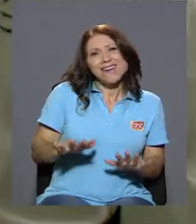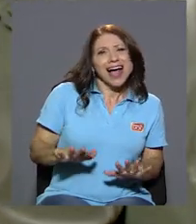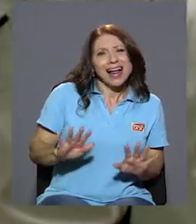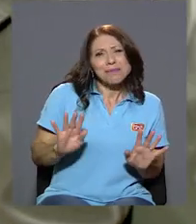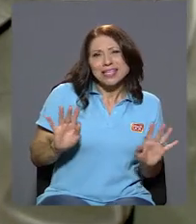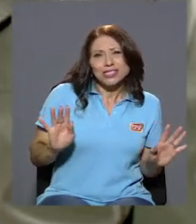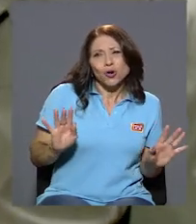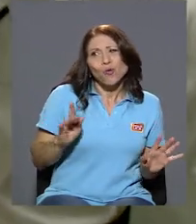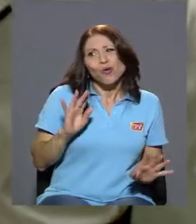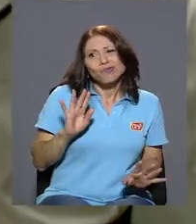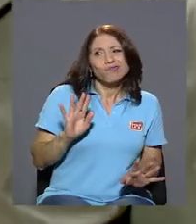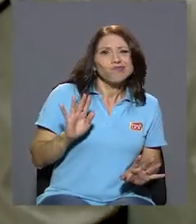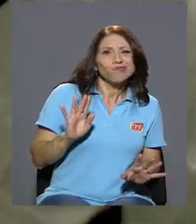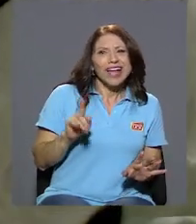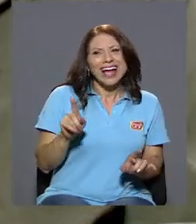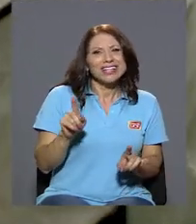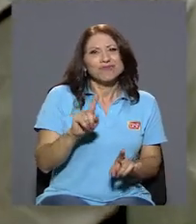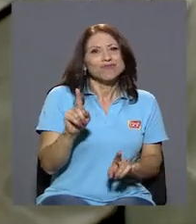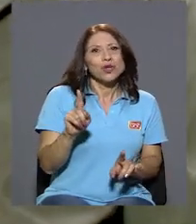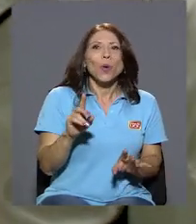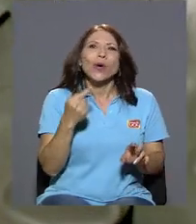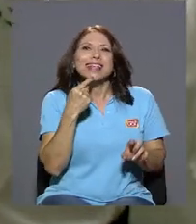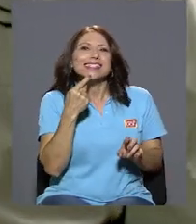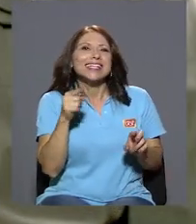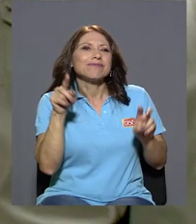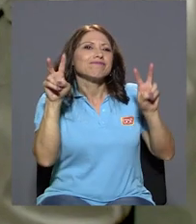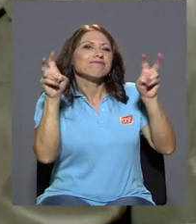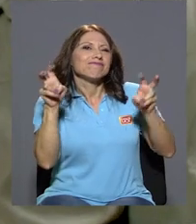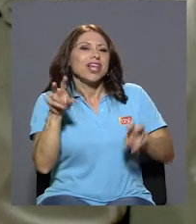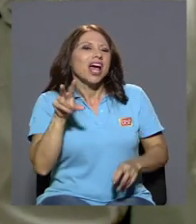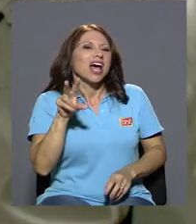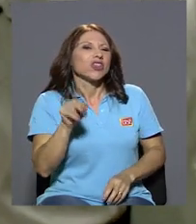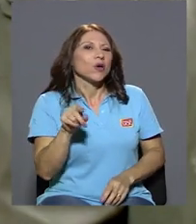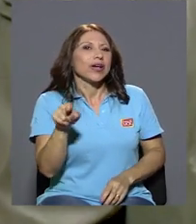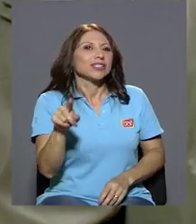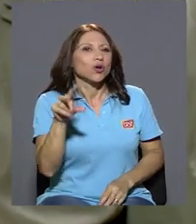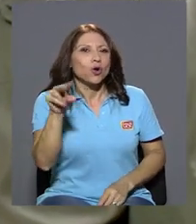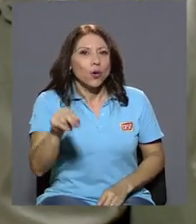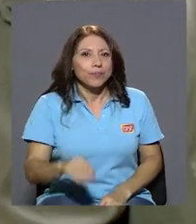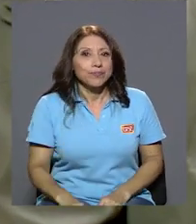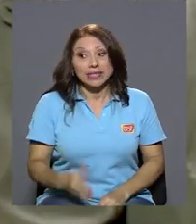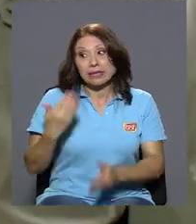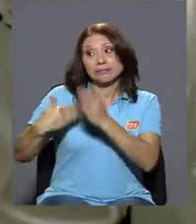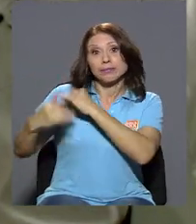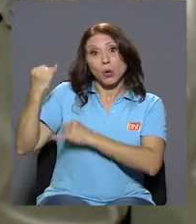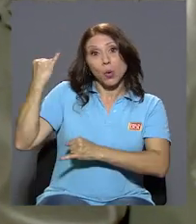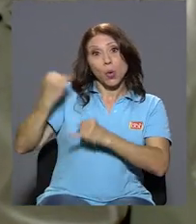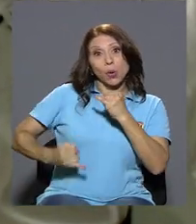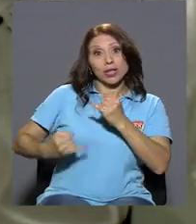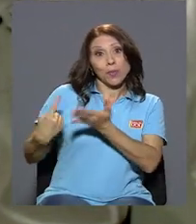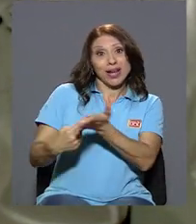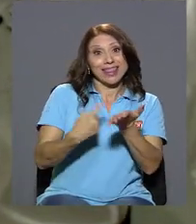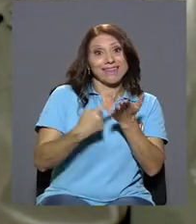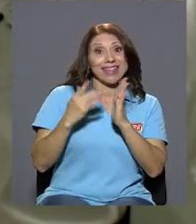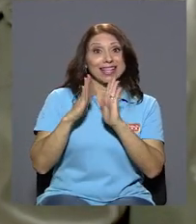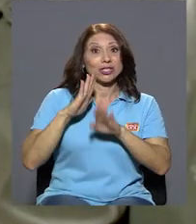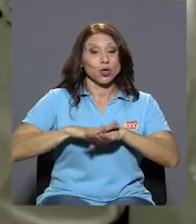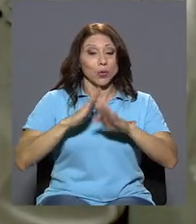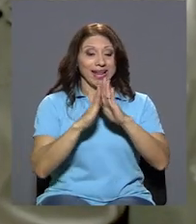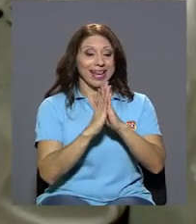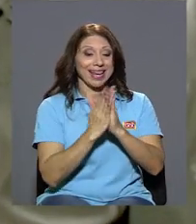no fíjense que cuando tuvimos la última el último gran debate sobre coco